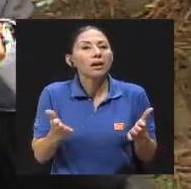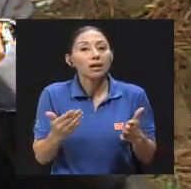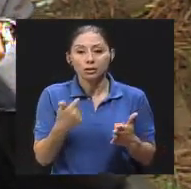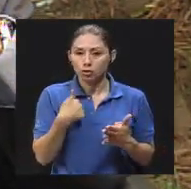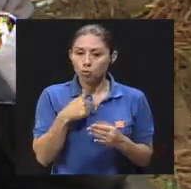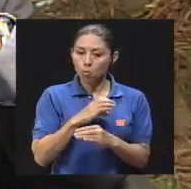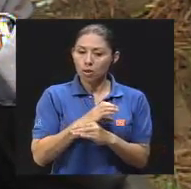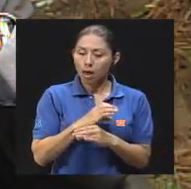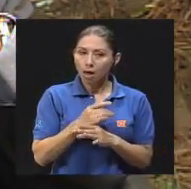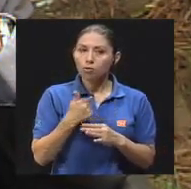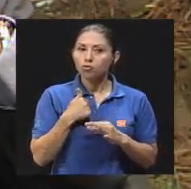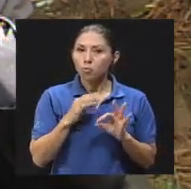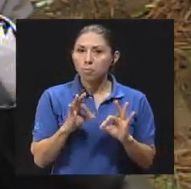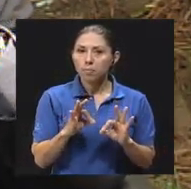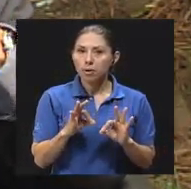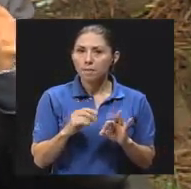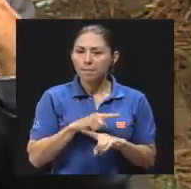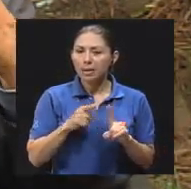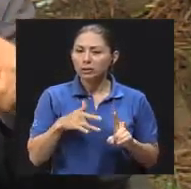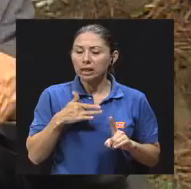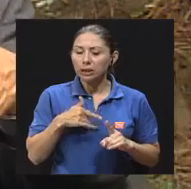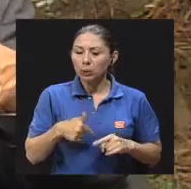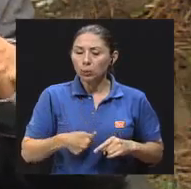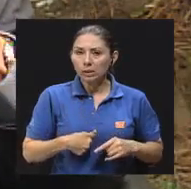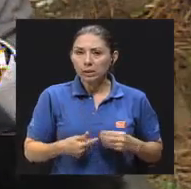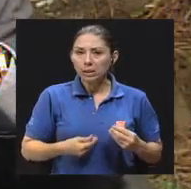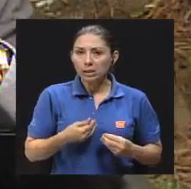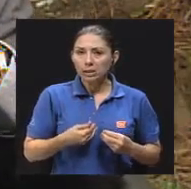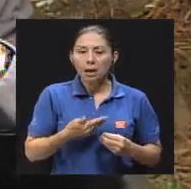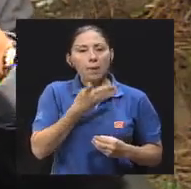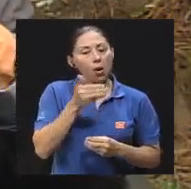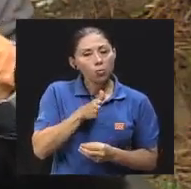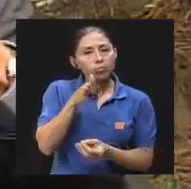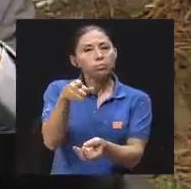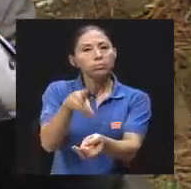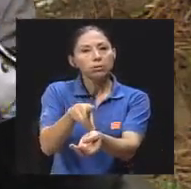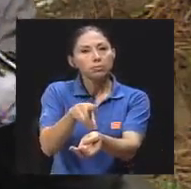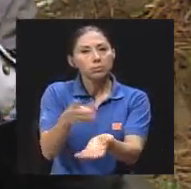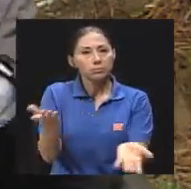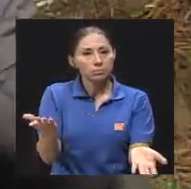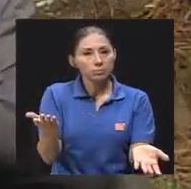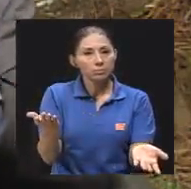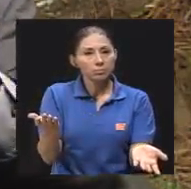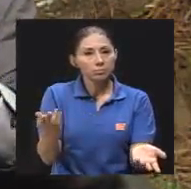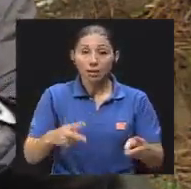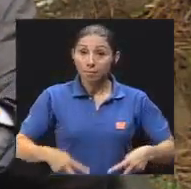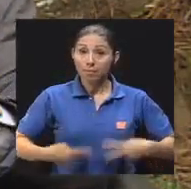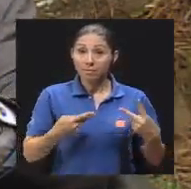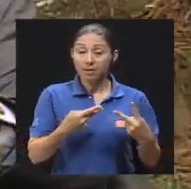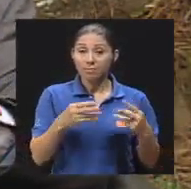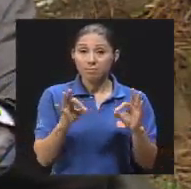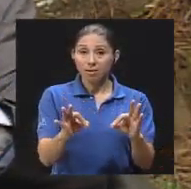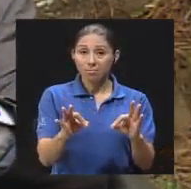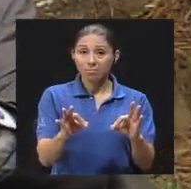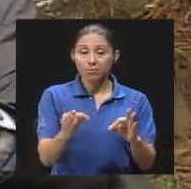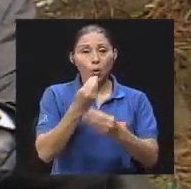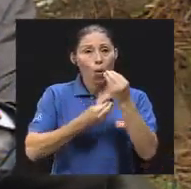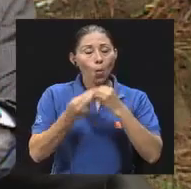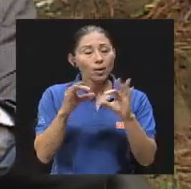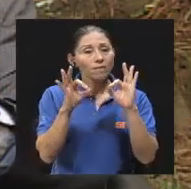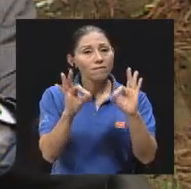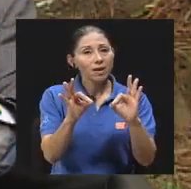bien y tengo síntomas, busque asistencia médica cuanto antes para que cuente. Vivir bien, comer